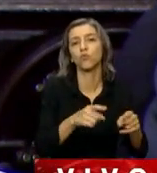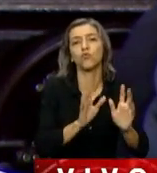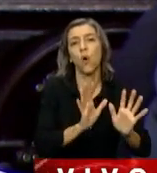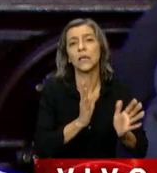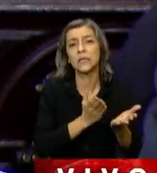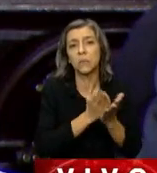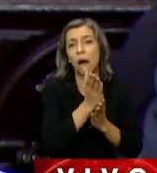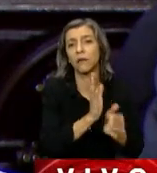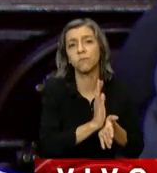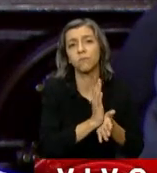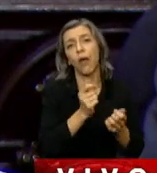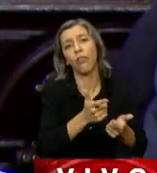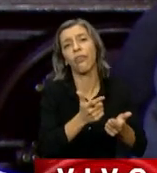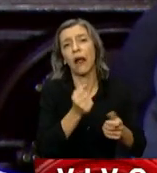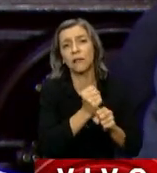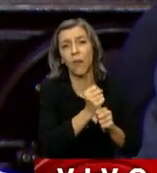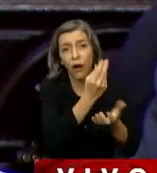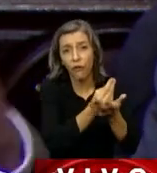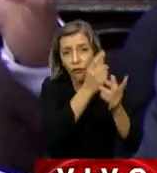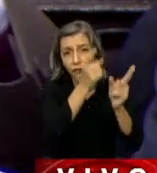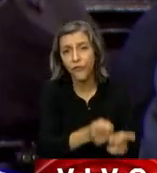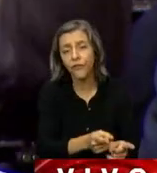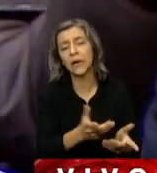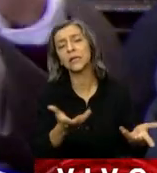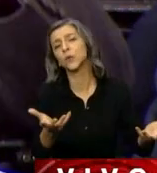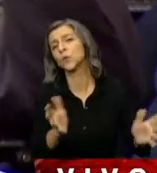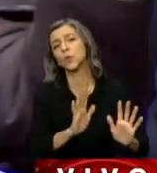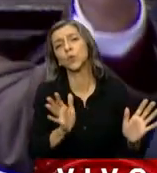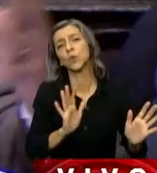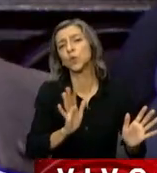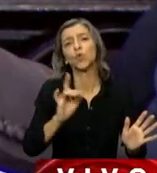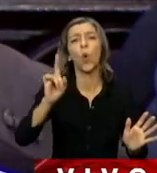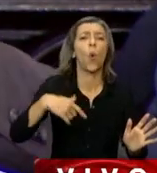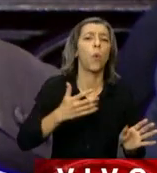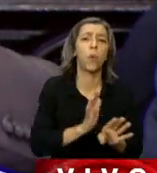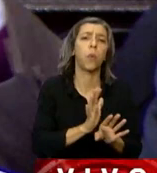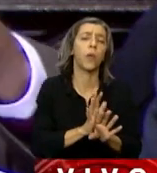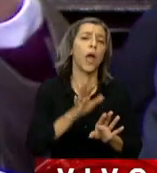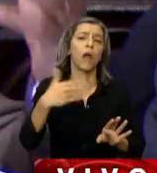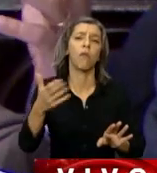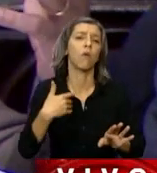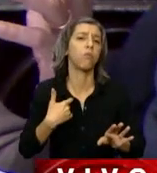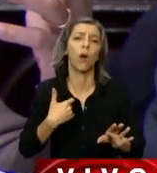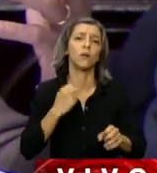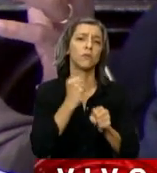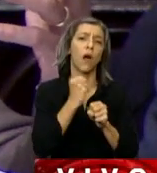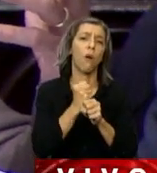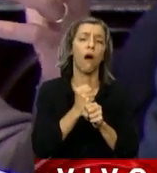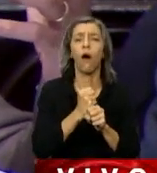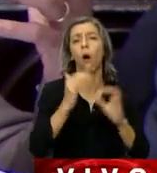que se iban a transformar en trabajadores estatales burocratizados y que no iban a seguir